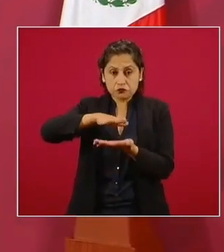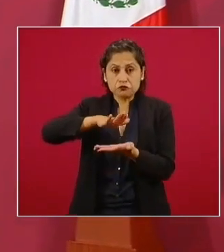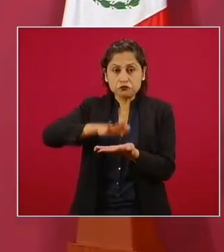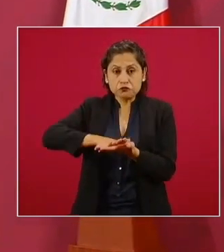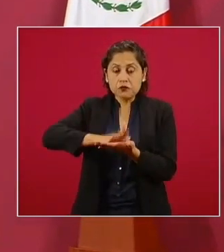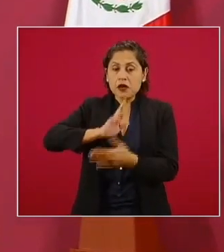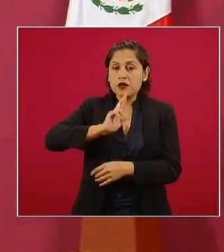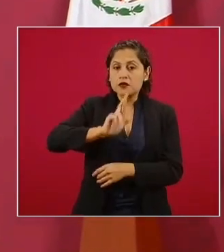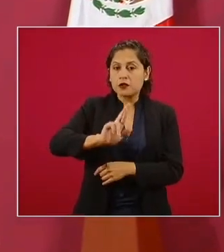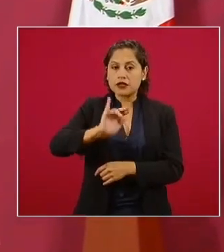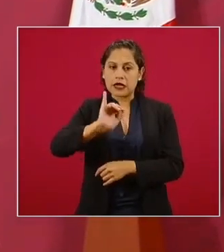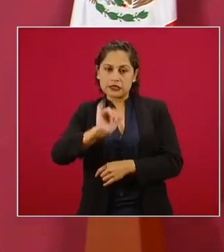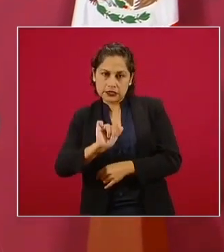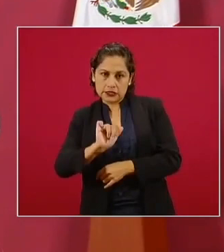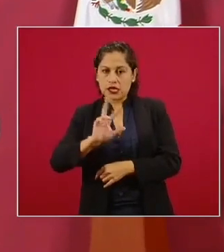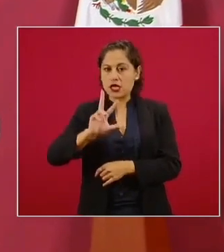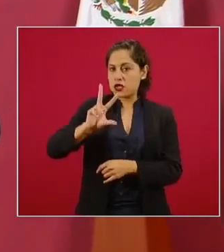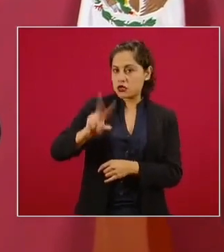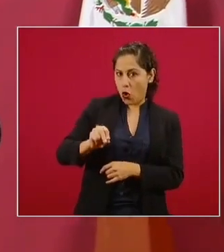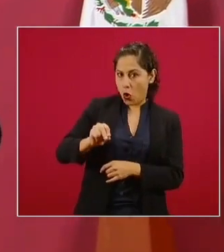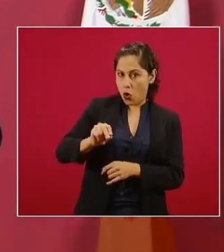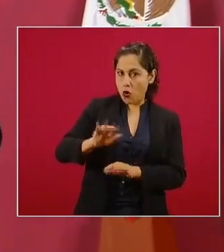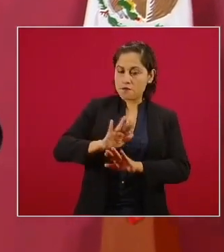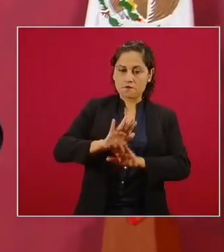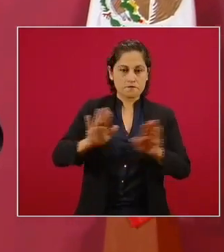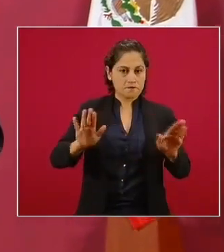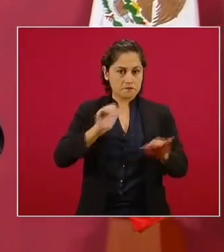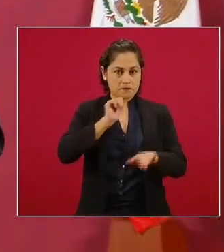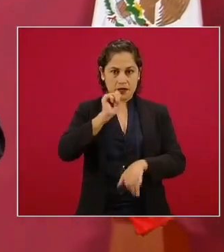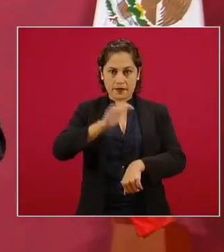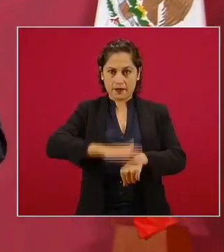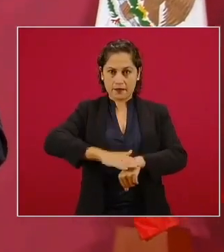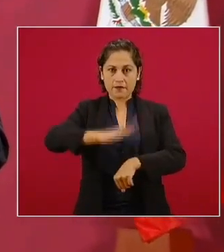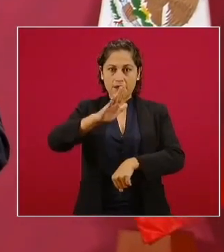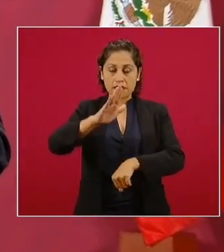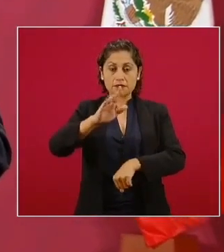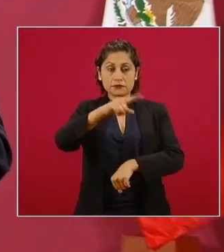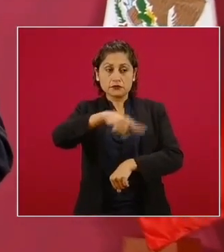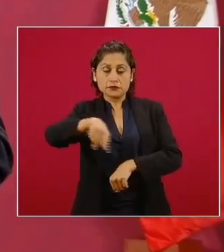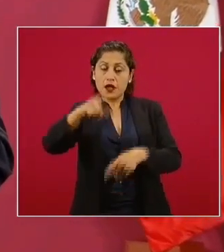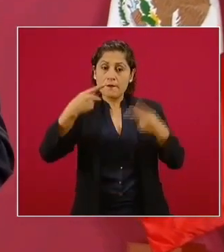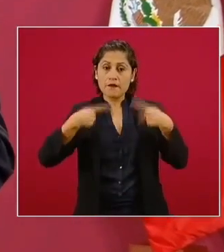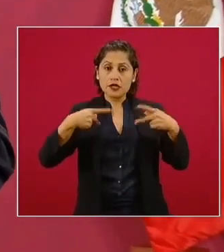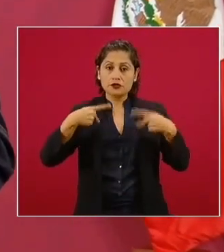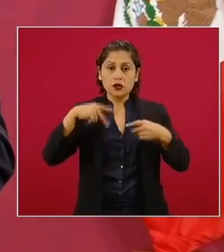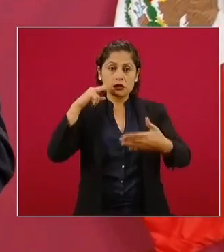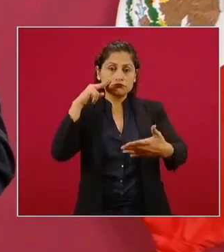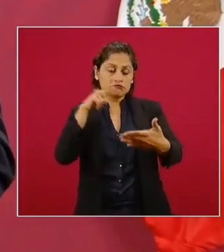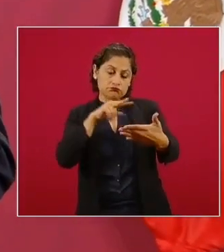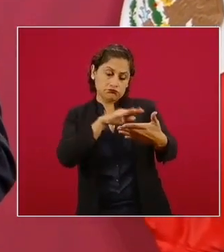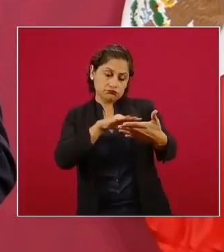Ya la gente va a irla interpretando.